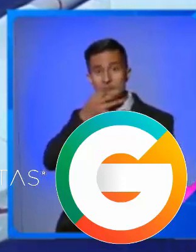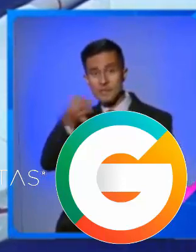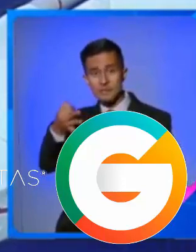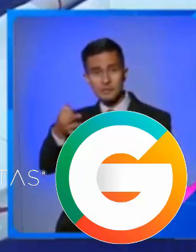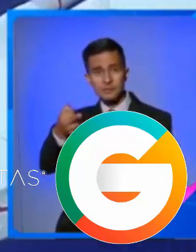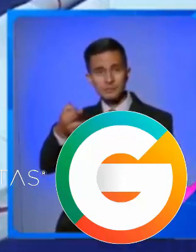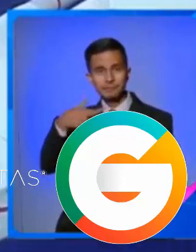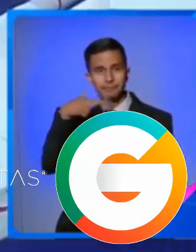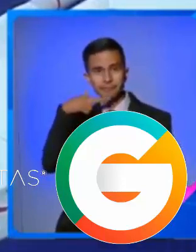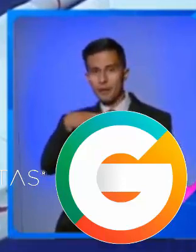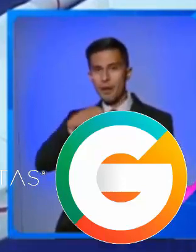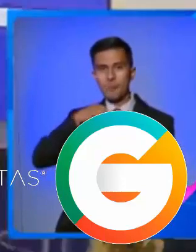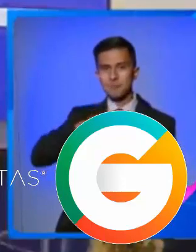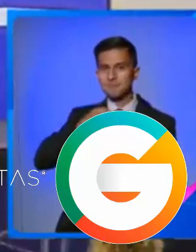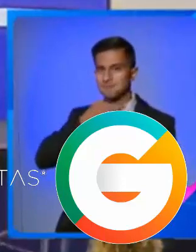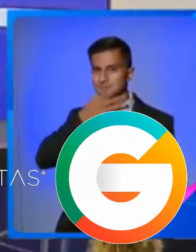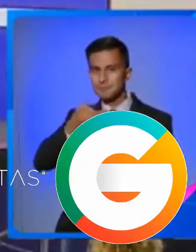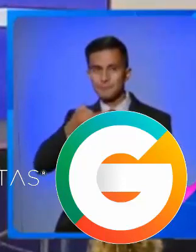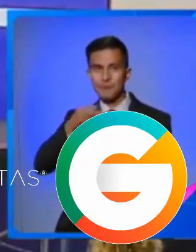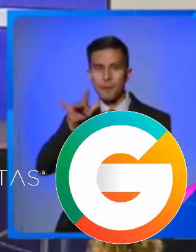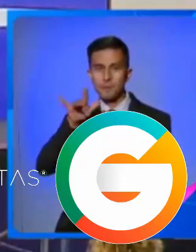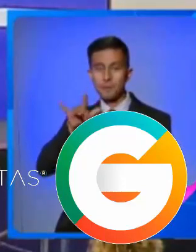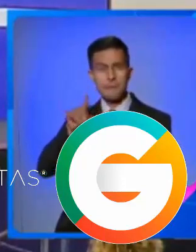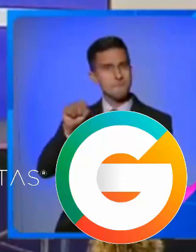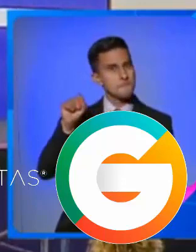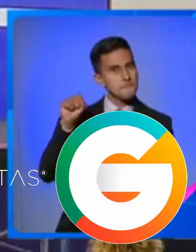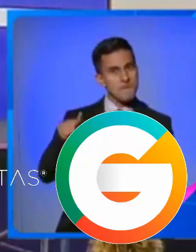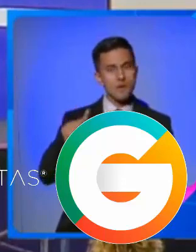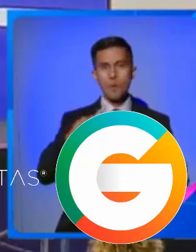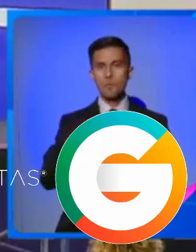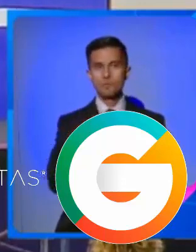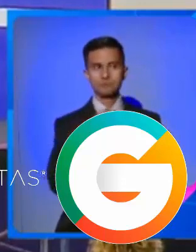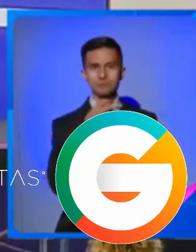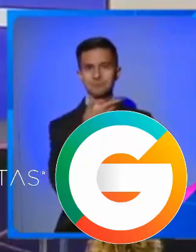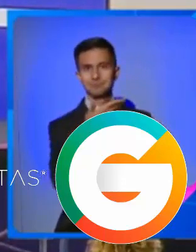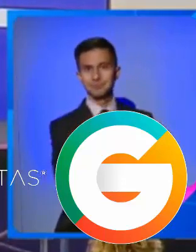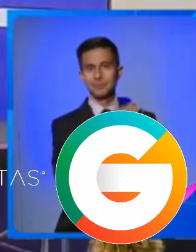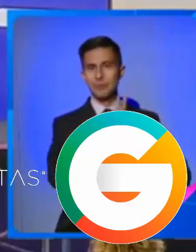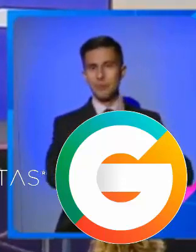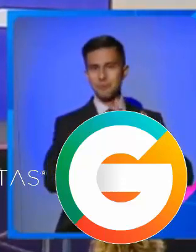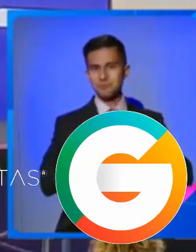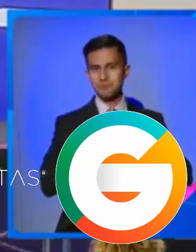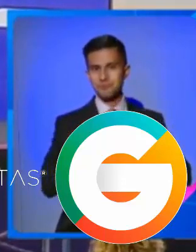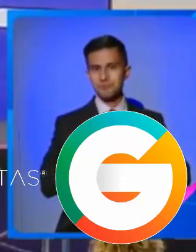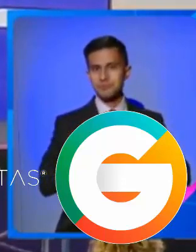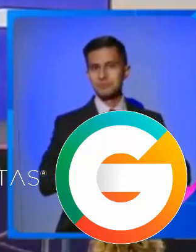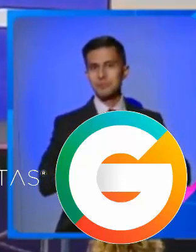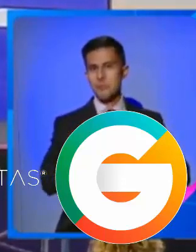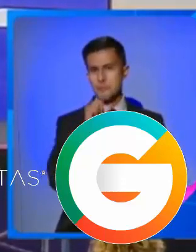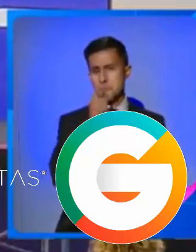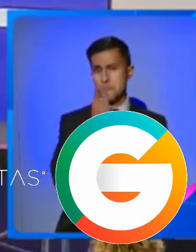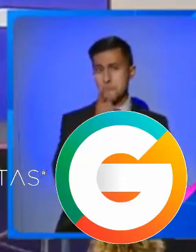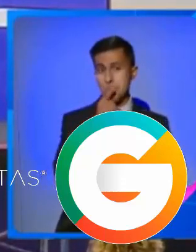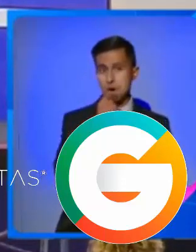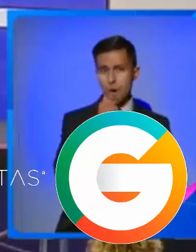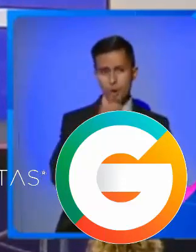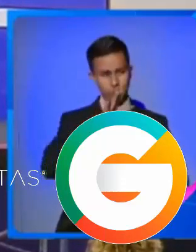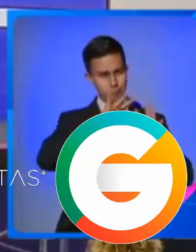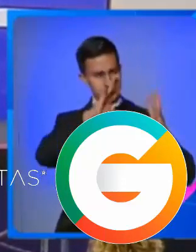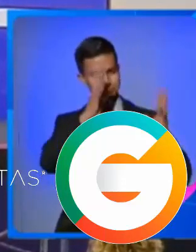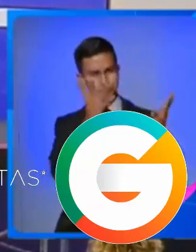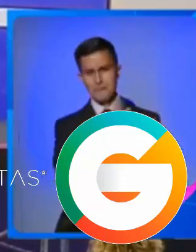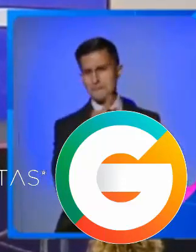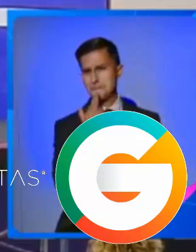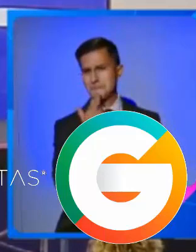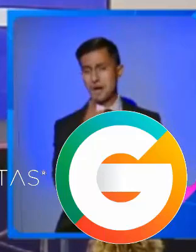tecnología es la misma que usa el Ejército, la Marina, así como las grandes policías y agencias de inteligencia del mundo como el FBI y la